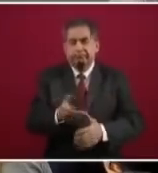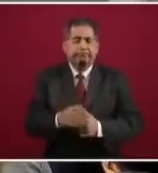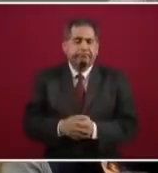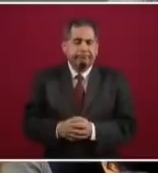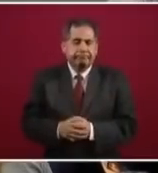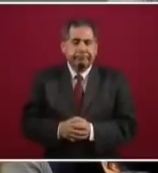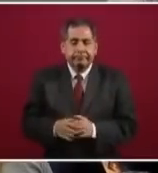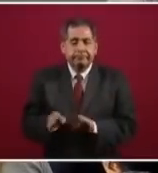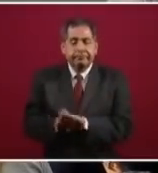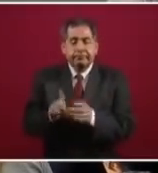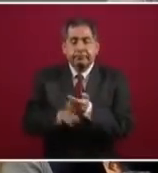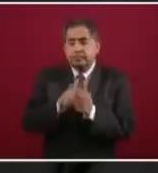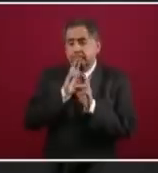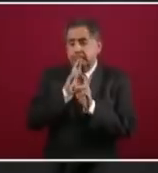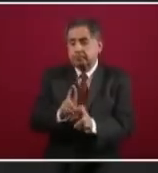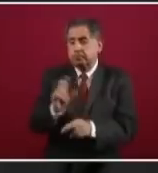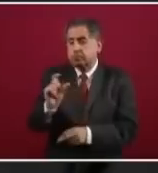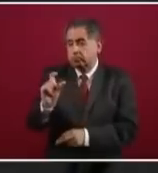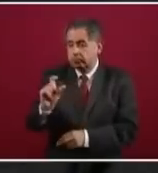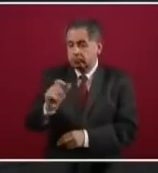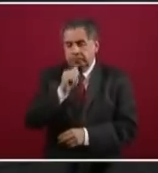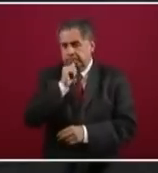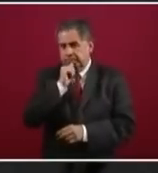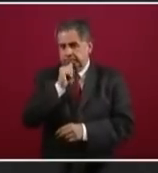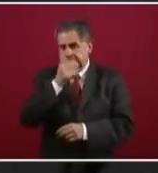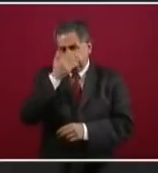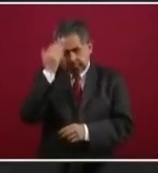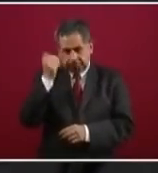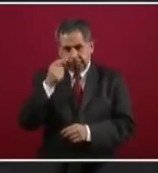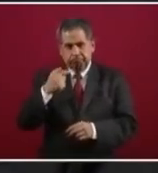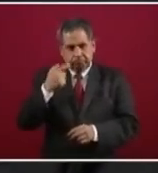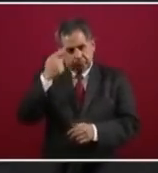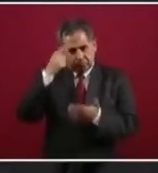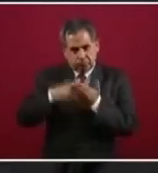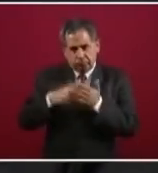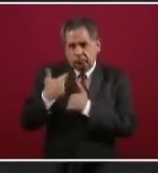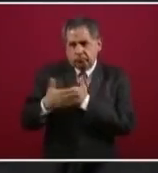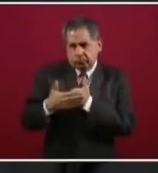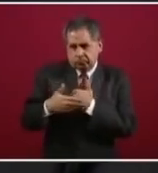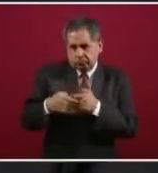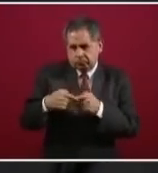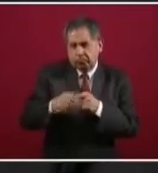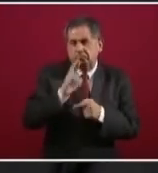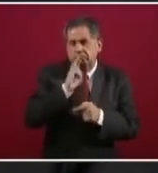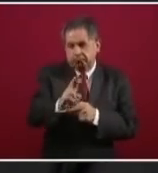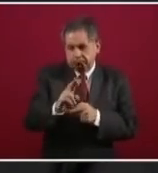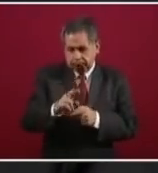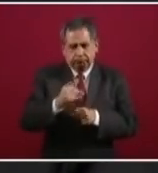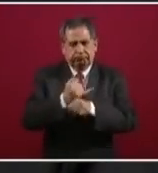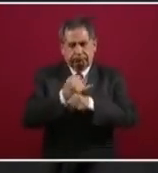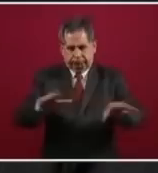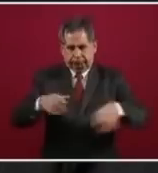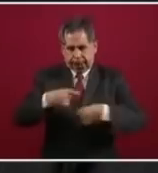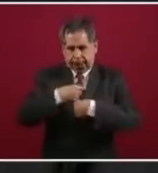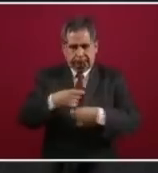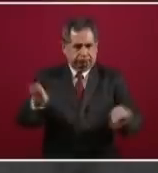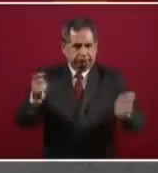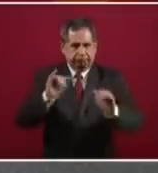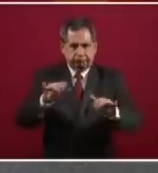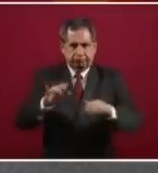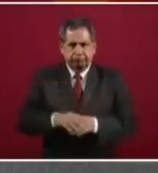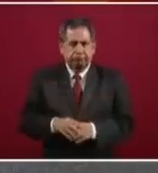¿Cuándo podemos tener resultados? Yo espero que pronto y se les va a informar.